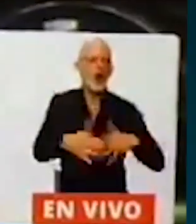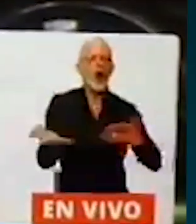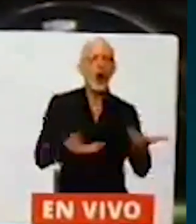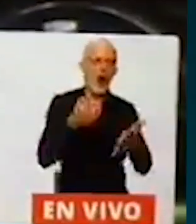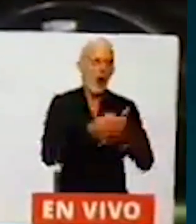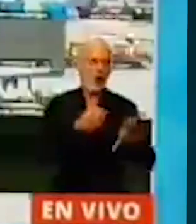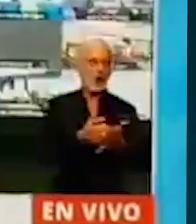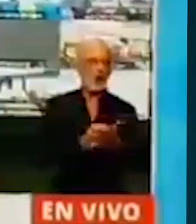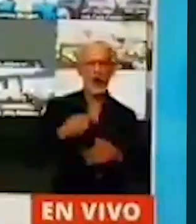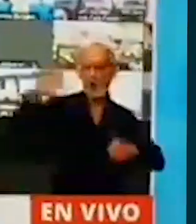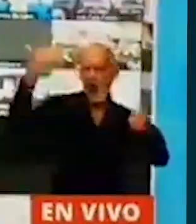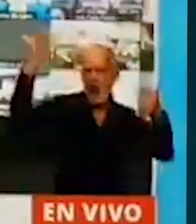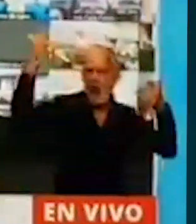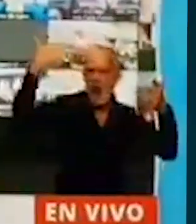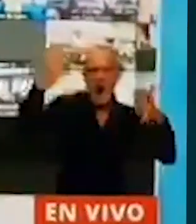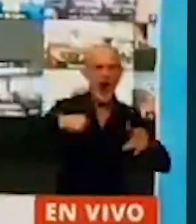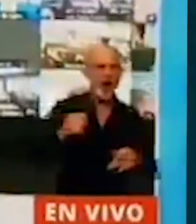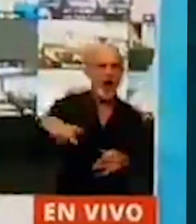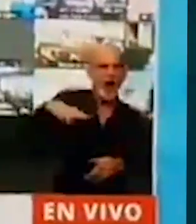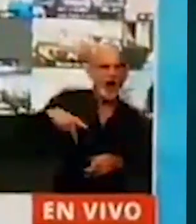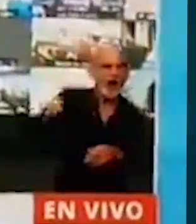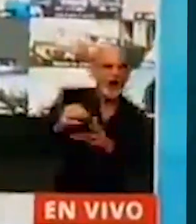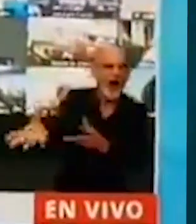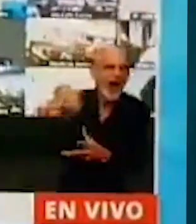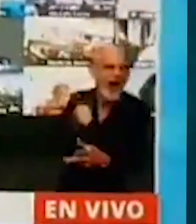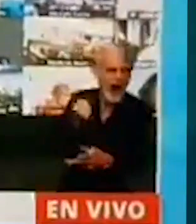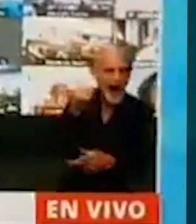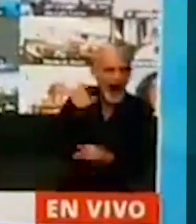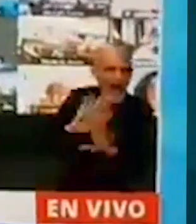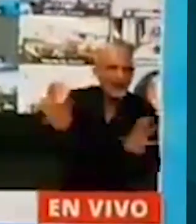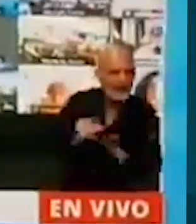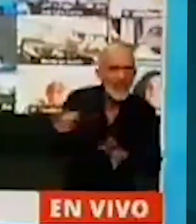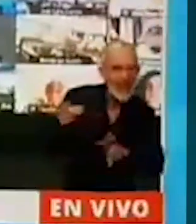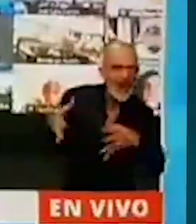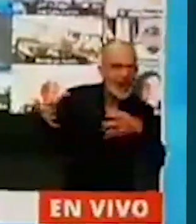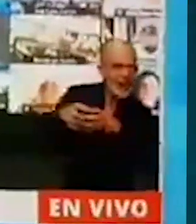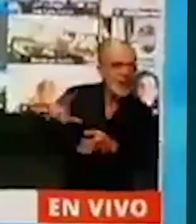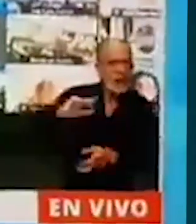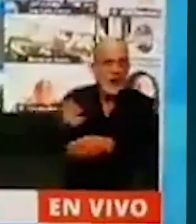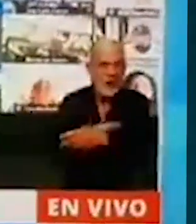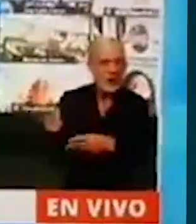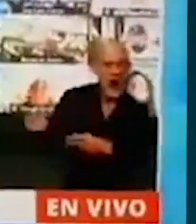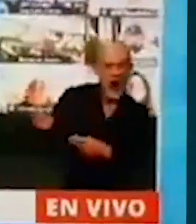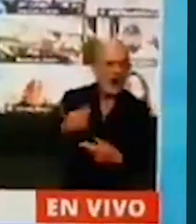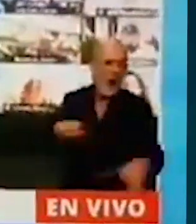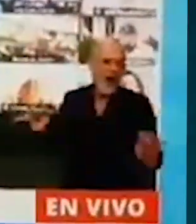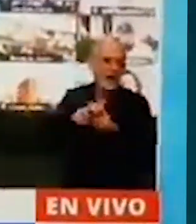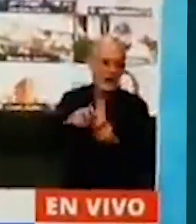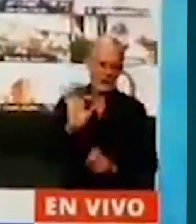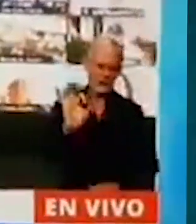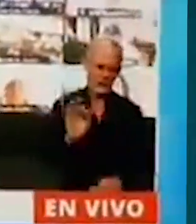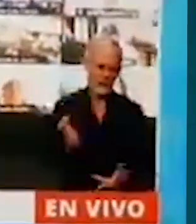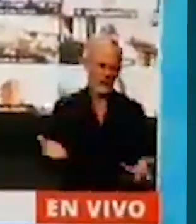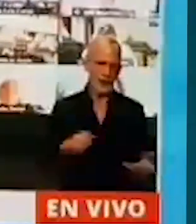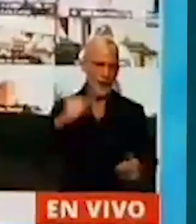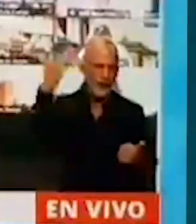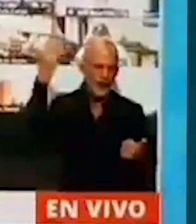discurso encendido. Le metimos la mano en el bolso a los grupos concentrados. Recaudación